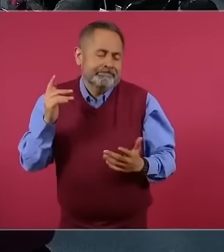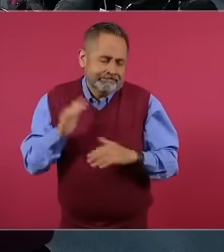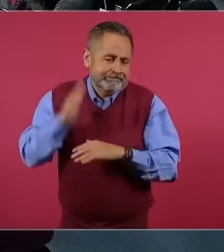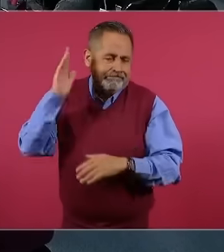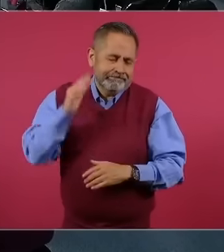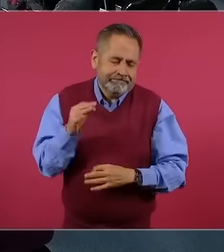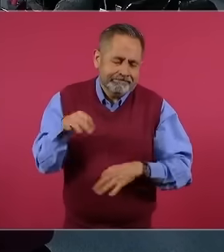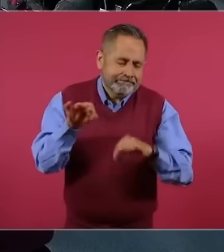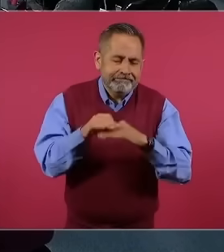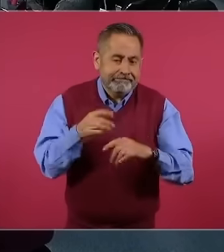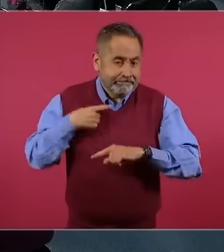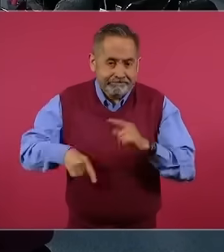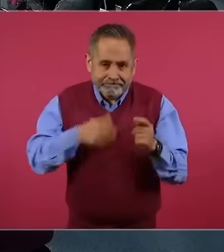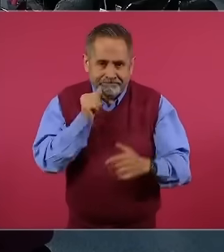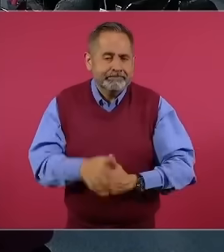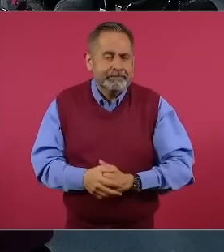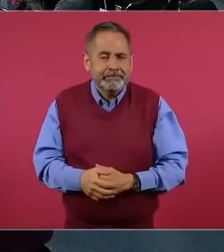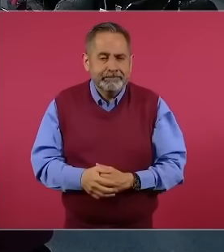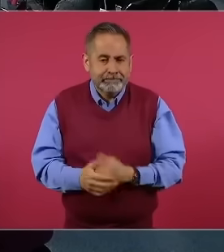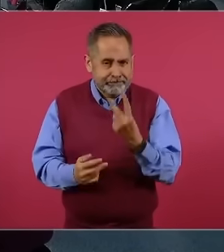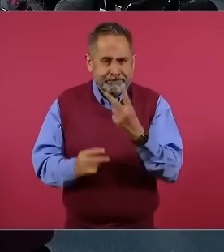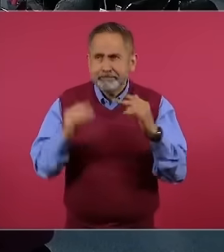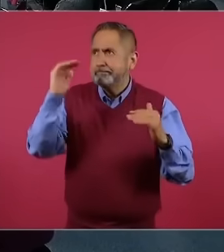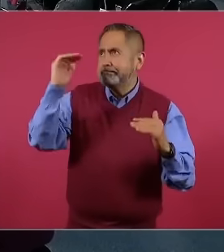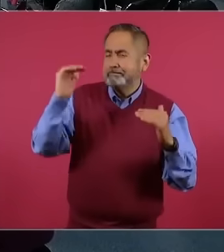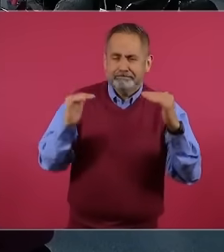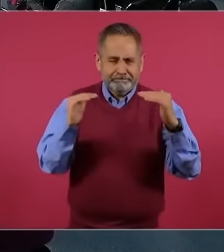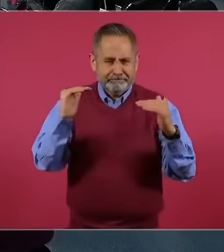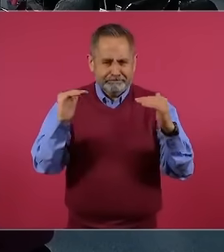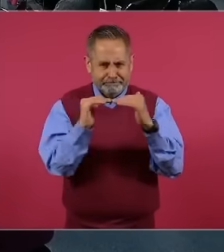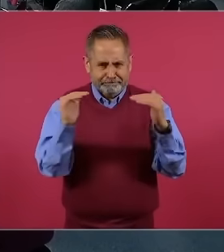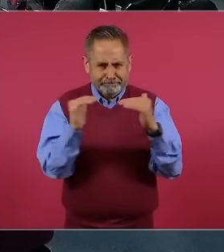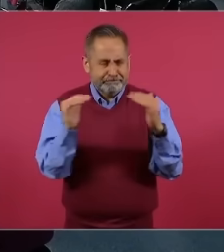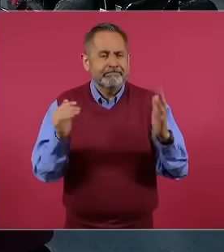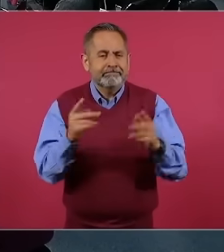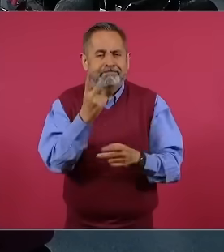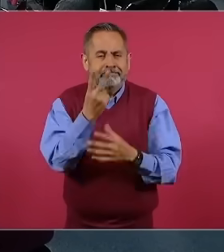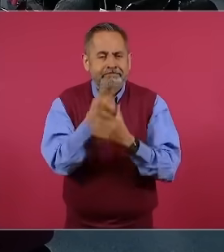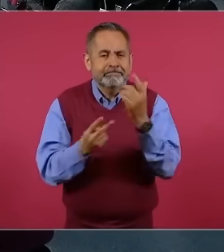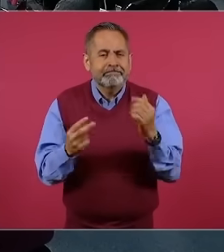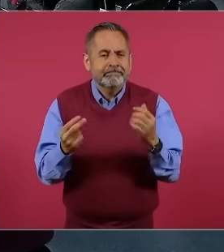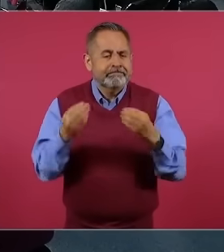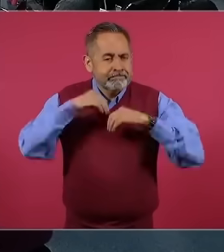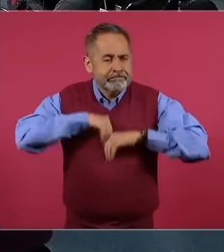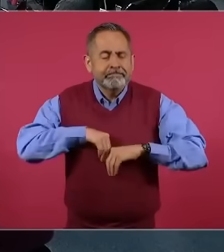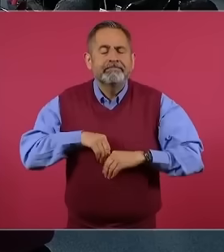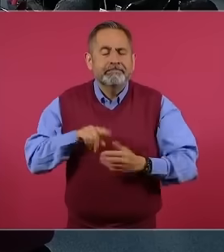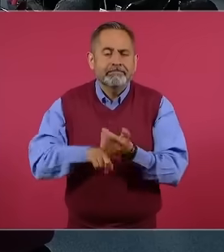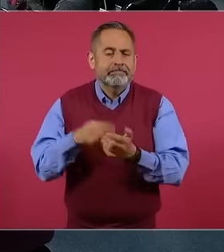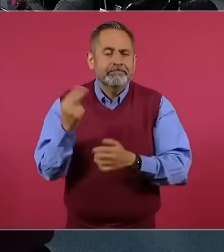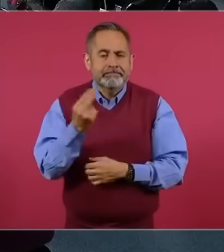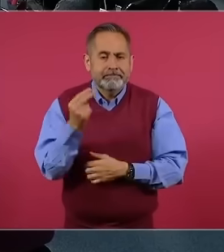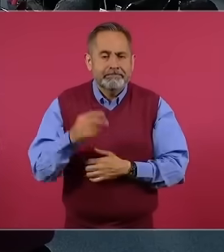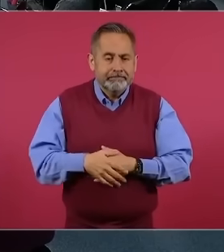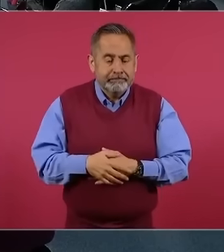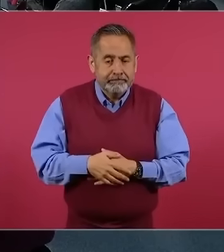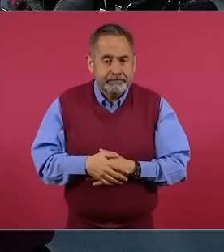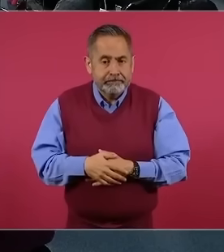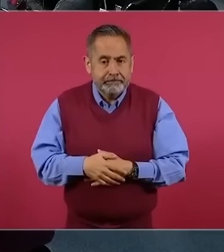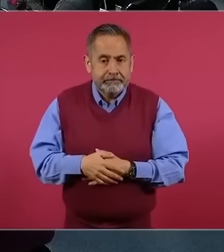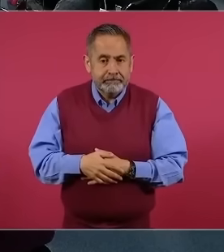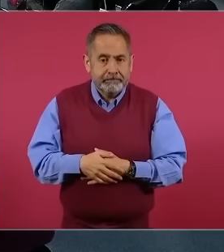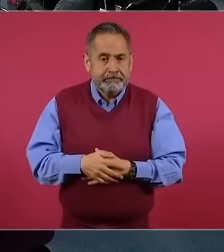Entonces, las dos cosas son necesarias. Nosotros hemos